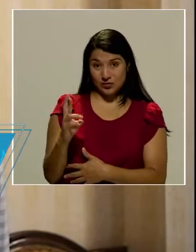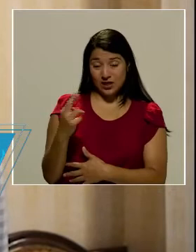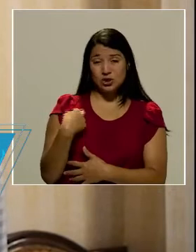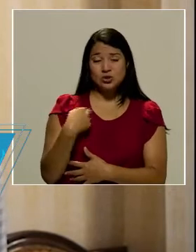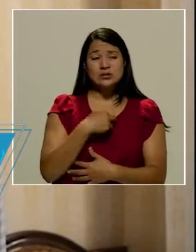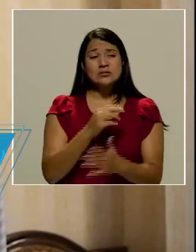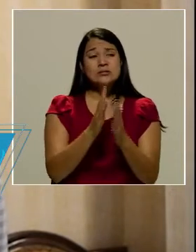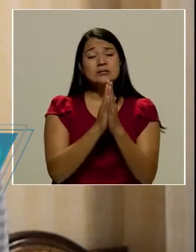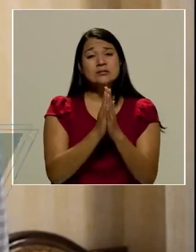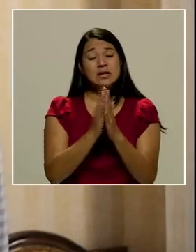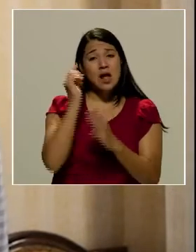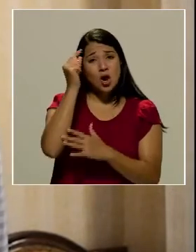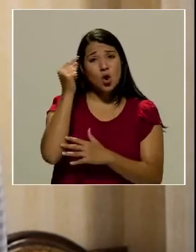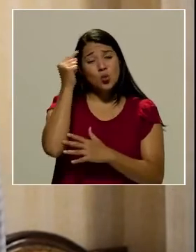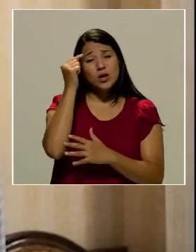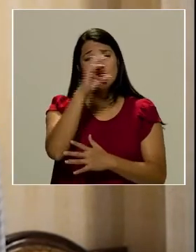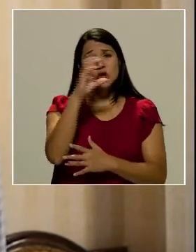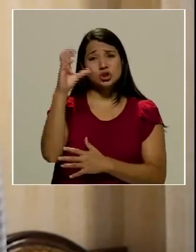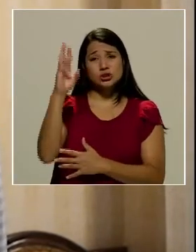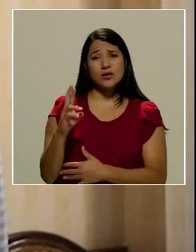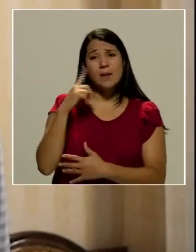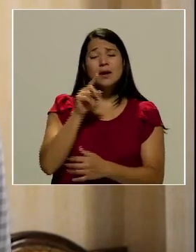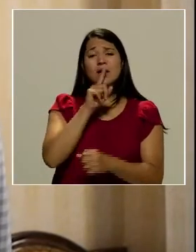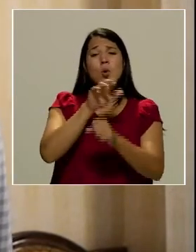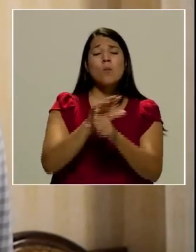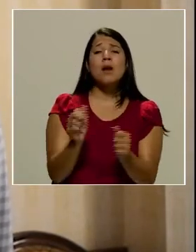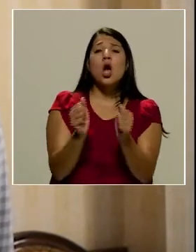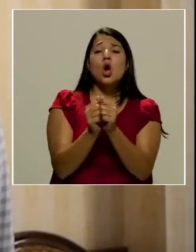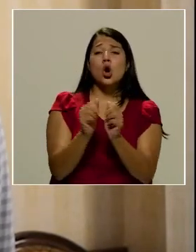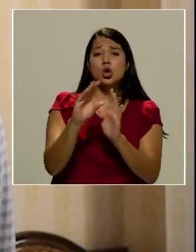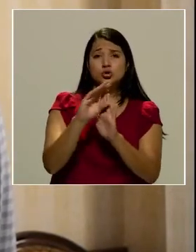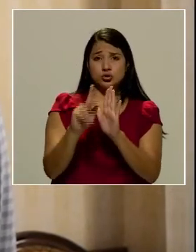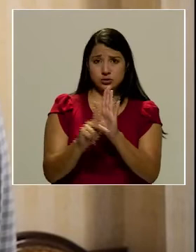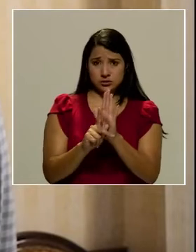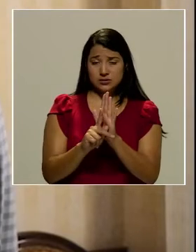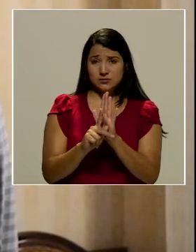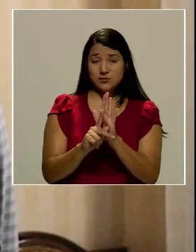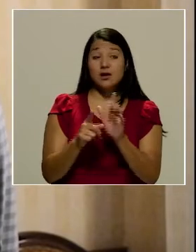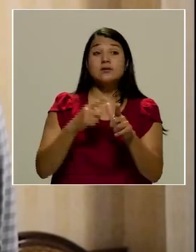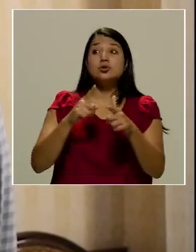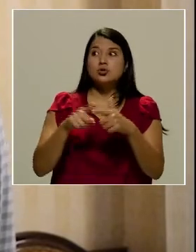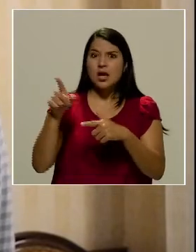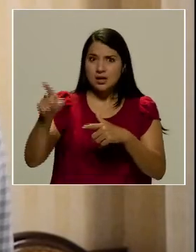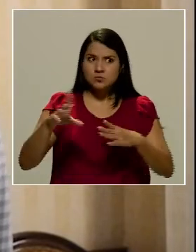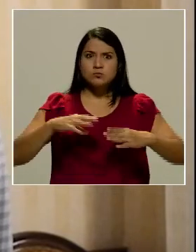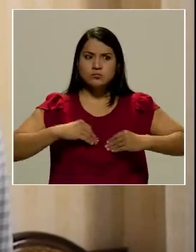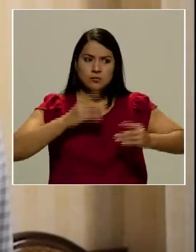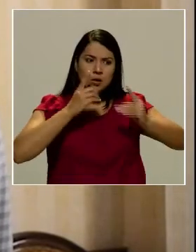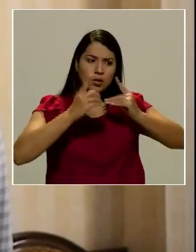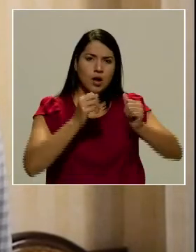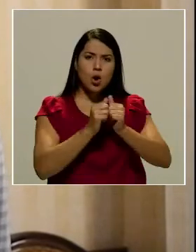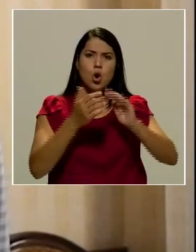al gobierno de la República para que cumpla con su mandato constitucional, convoque al diálogo y deponga